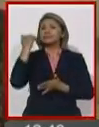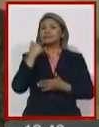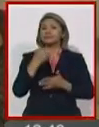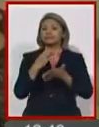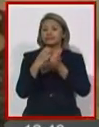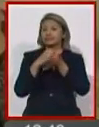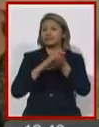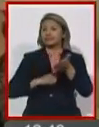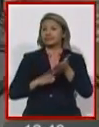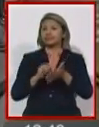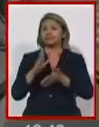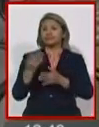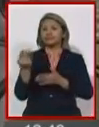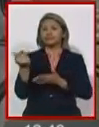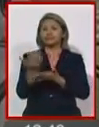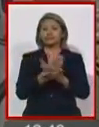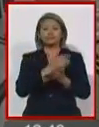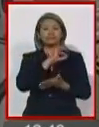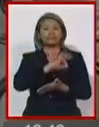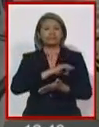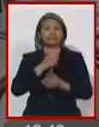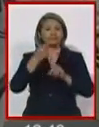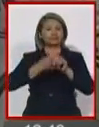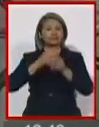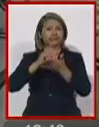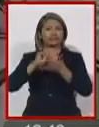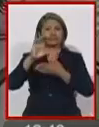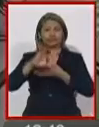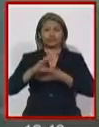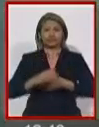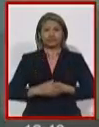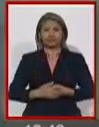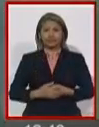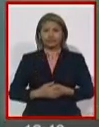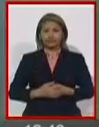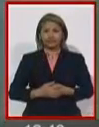tuvieron descuentos en sus sueldos en el mes de diciembre.